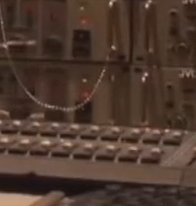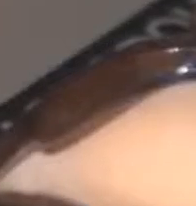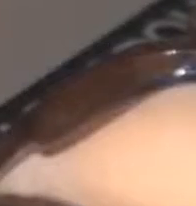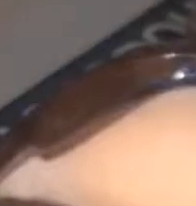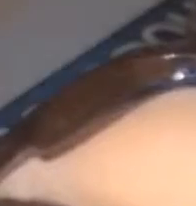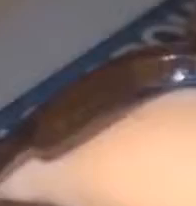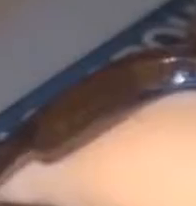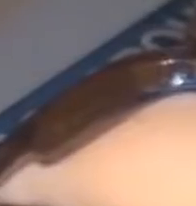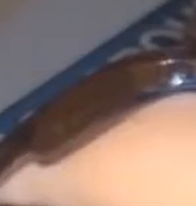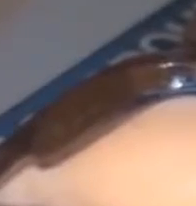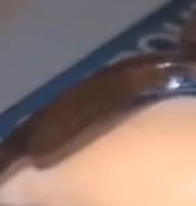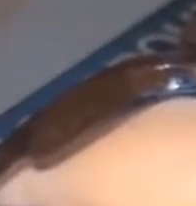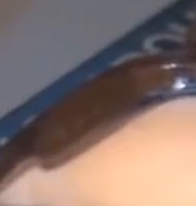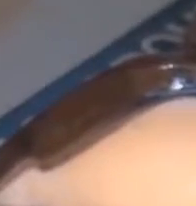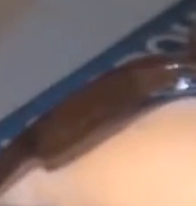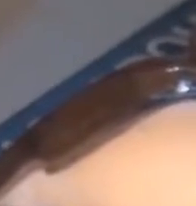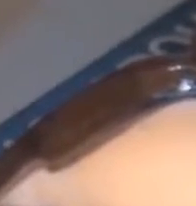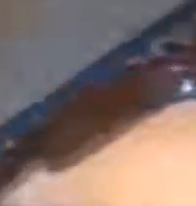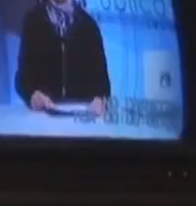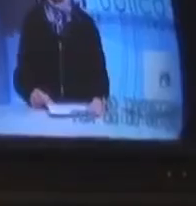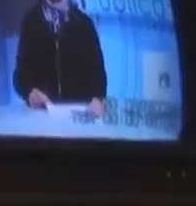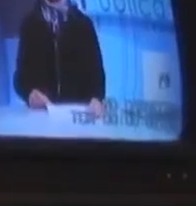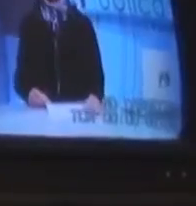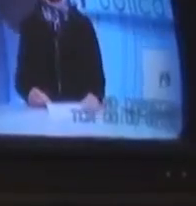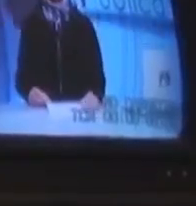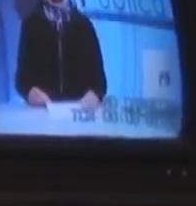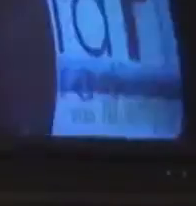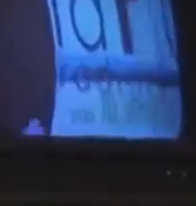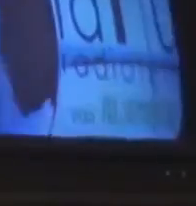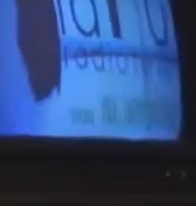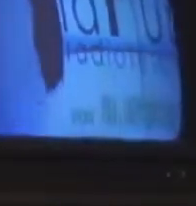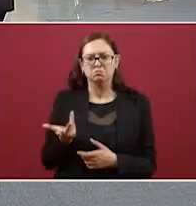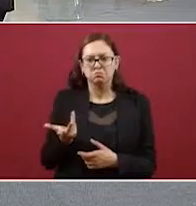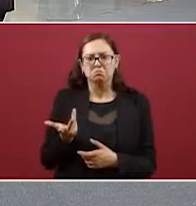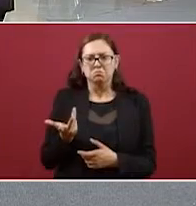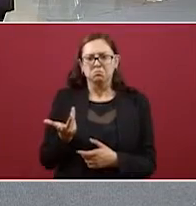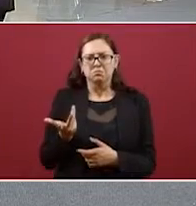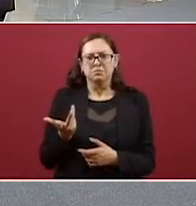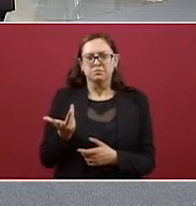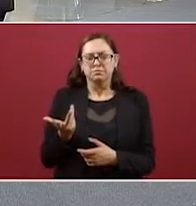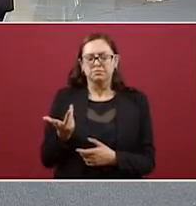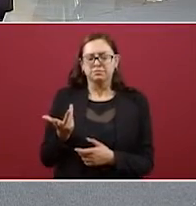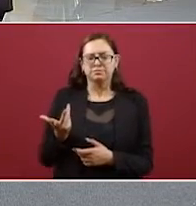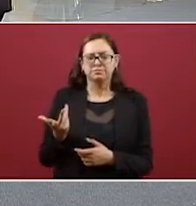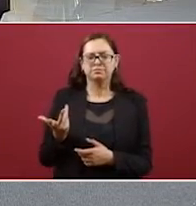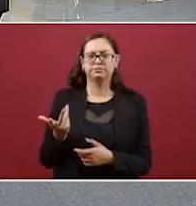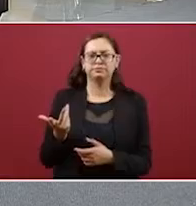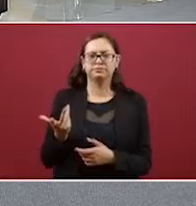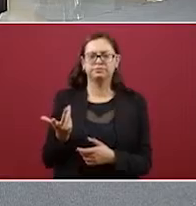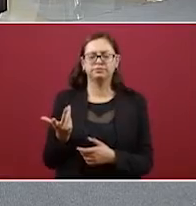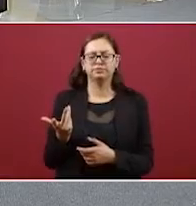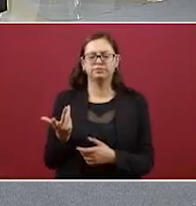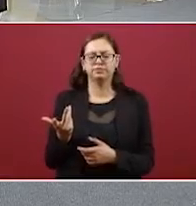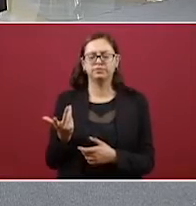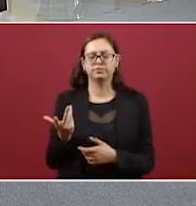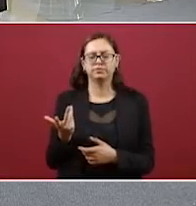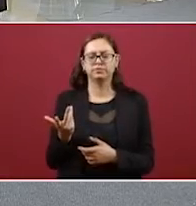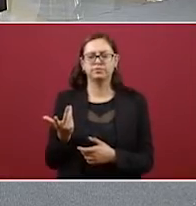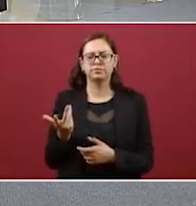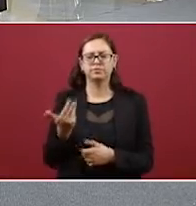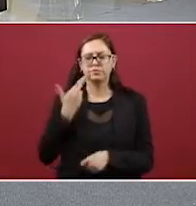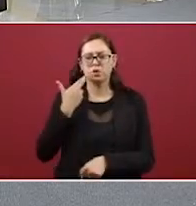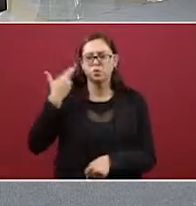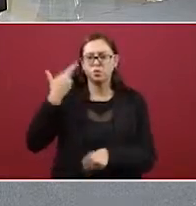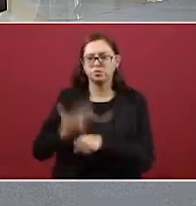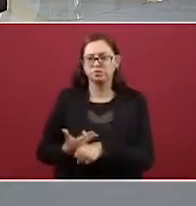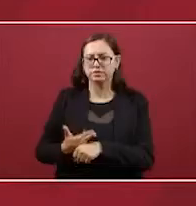de réplica dijo que mi cuestionamiento a la prensa biffi es porque son conservadores con apariencia de liberales son especialistas en la